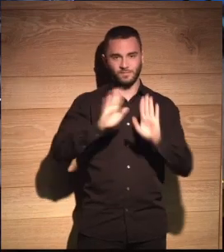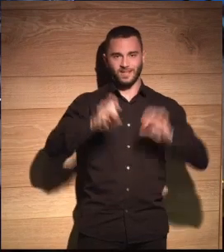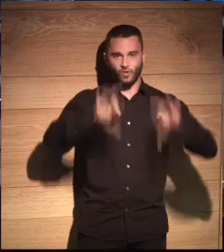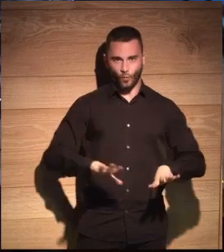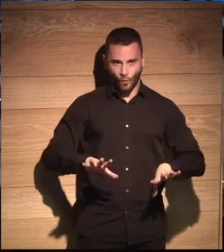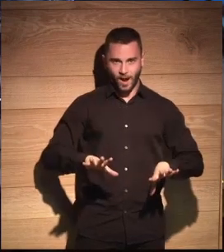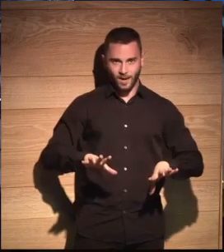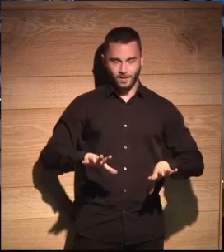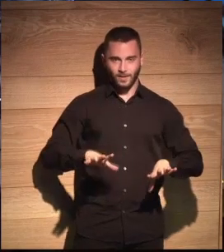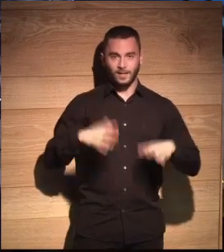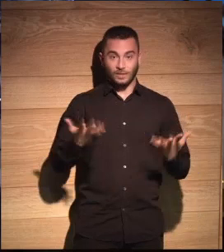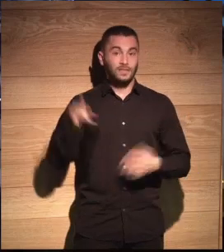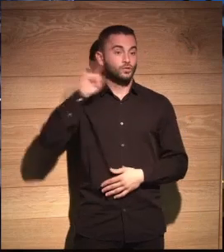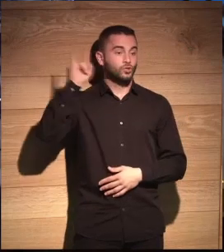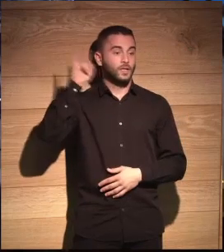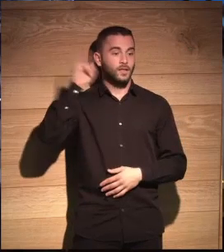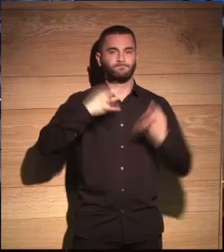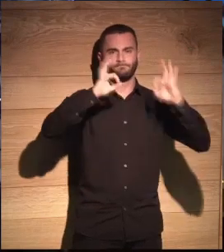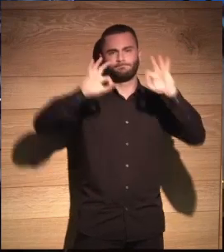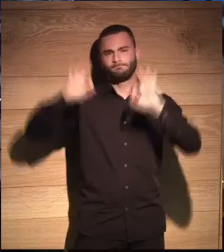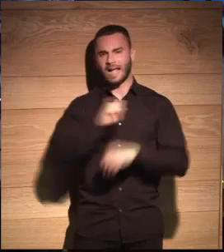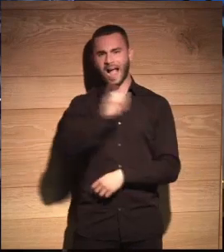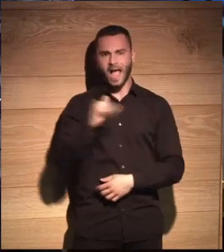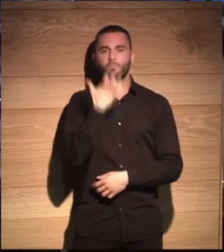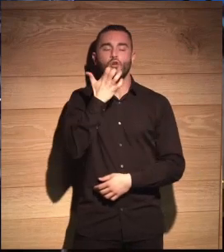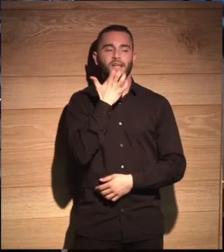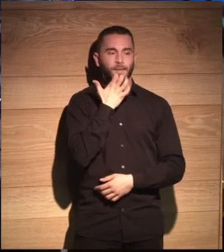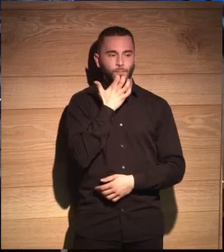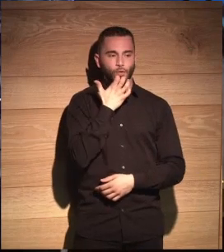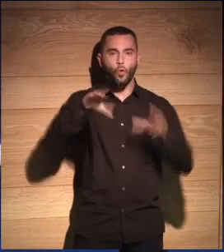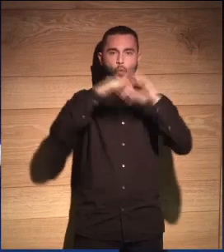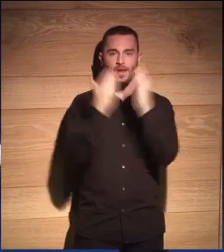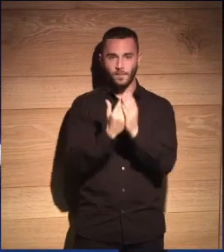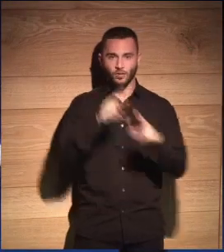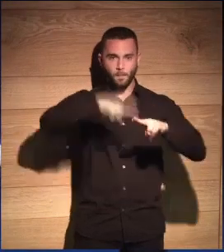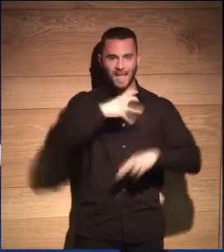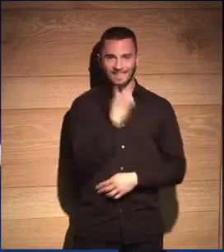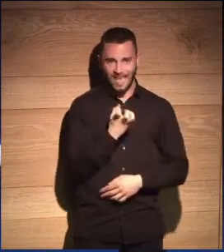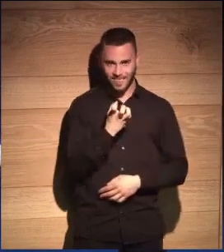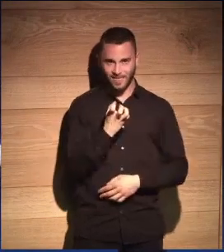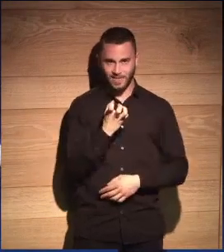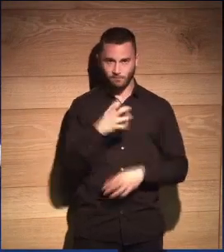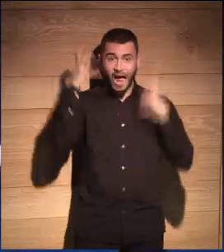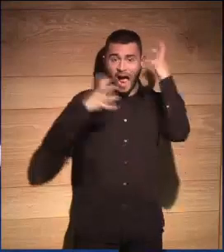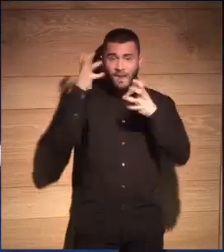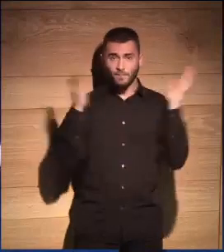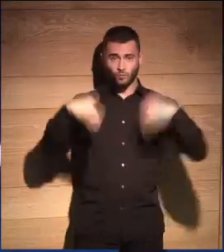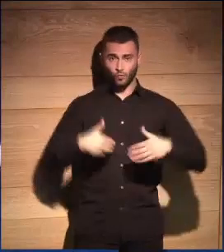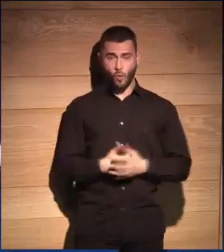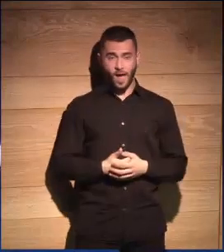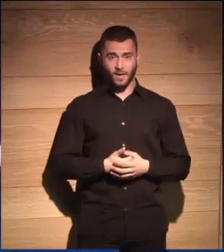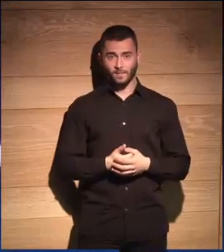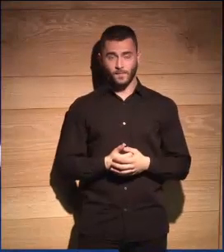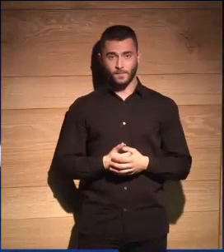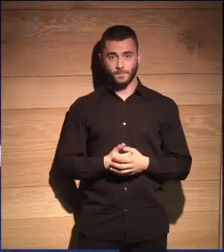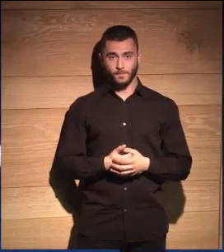con respecto al sonido, también hay ciertas particularidades. Porque, por ejemplo, en el universo Black Sabbath no hay animales. Es decir,